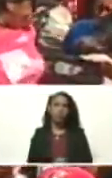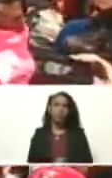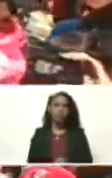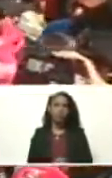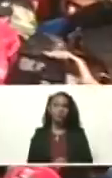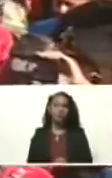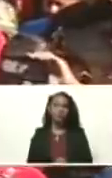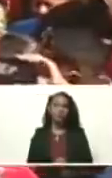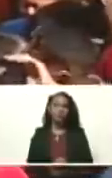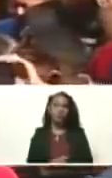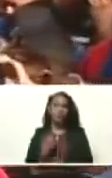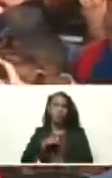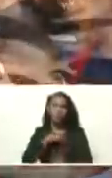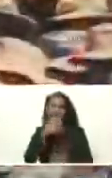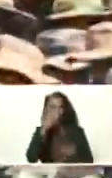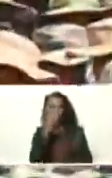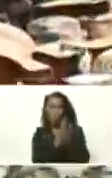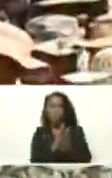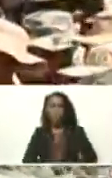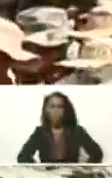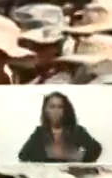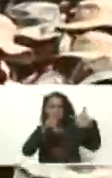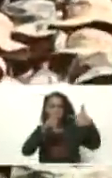Los entrompamos.